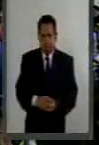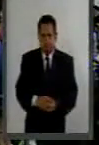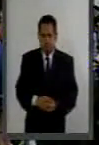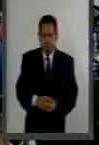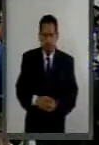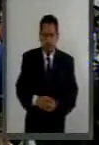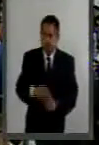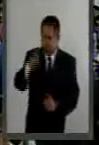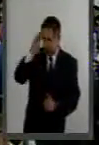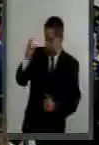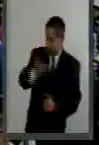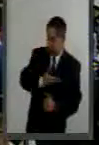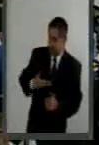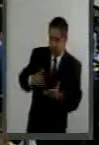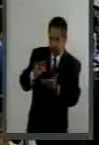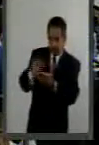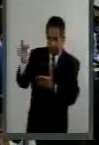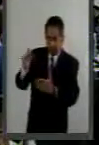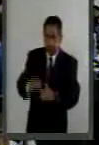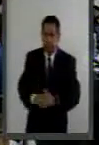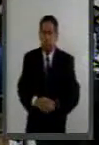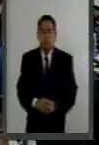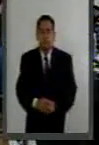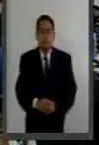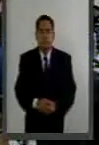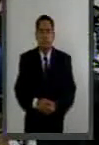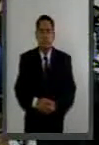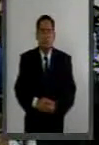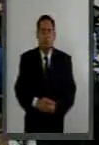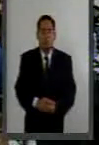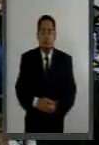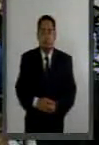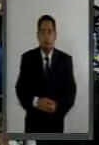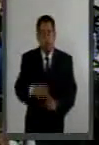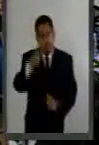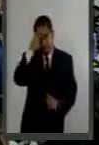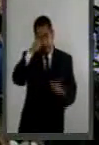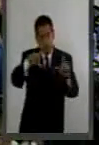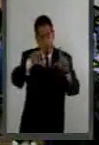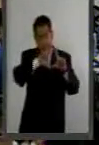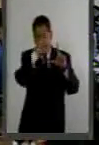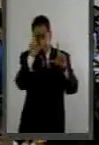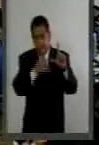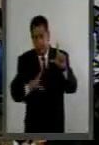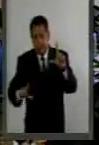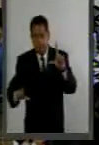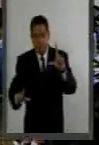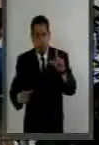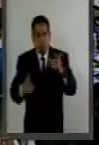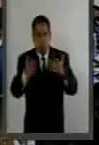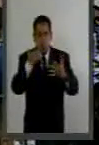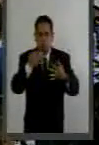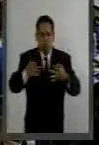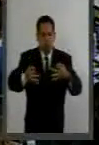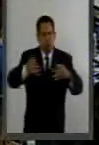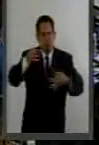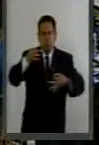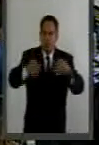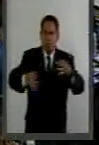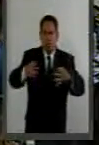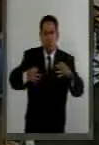Gracias, señor presidente. En México no contamos con un tribunal